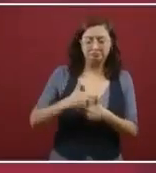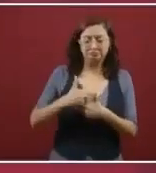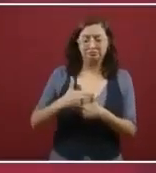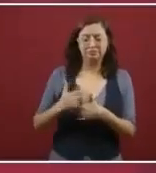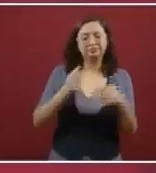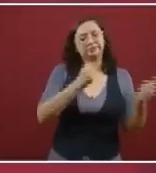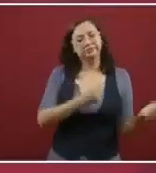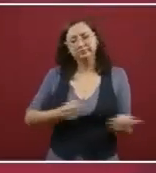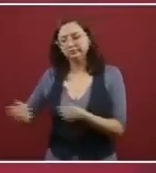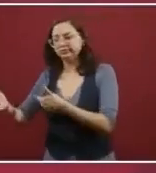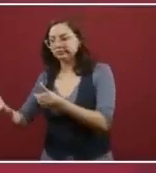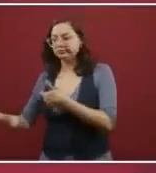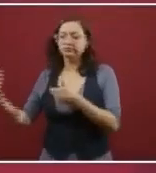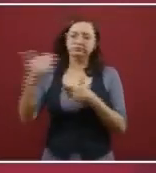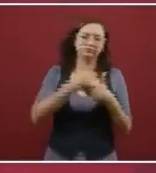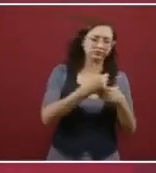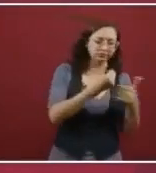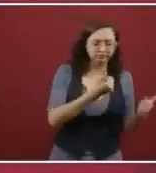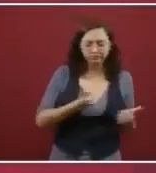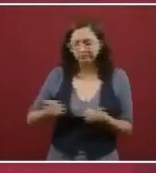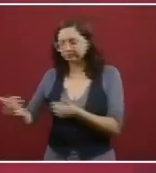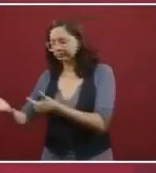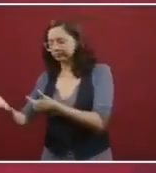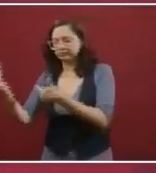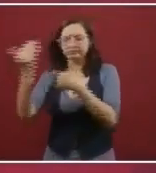no es así. Nosotros,